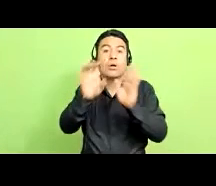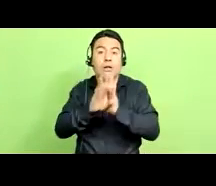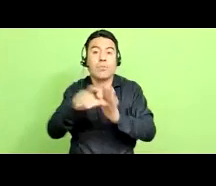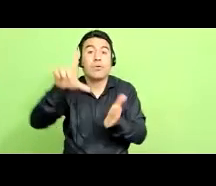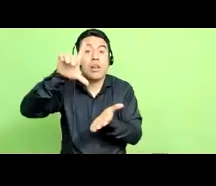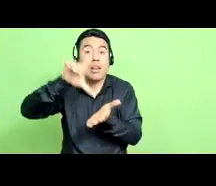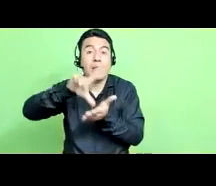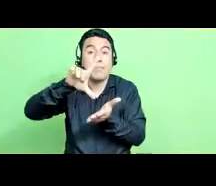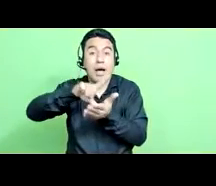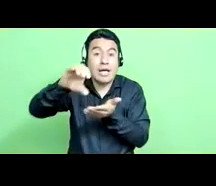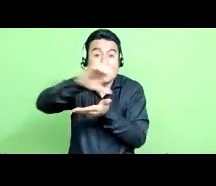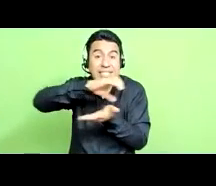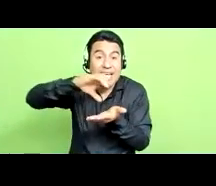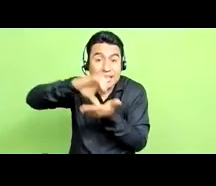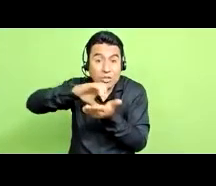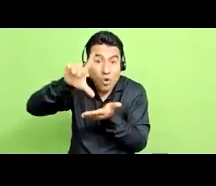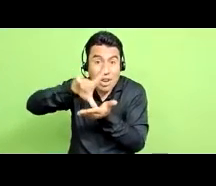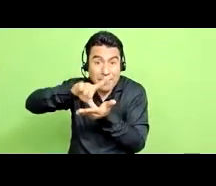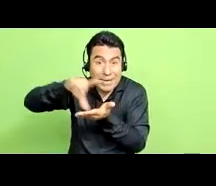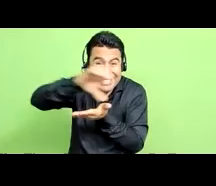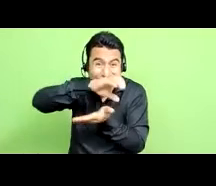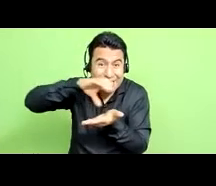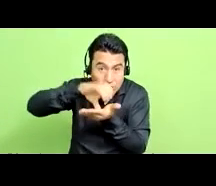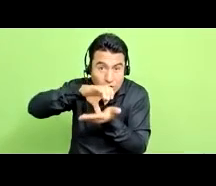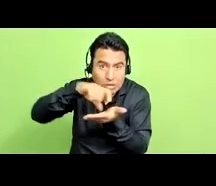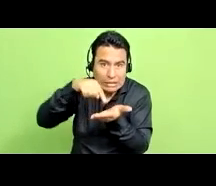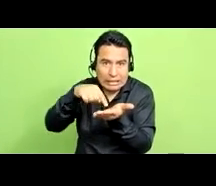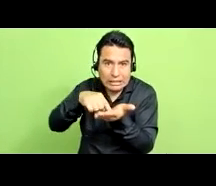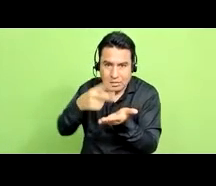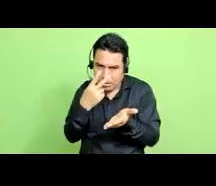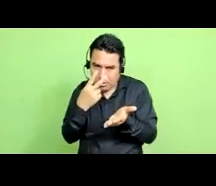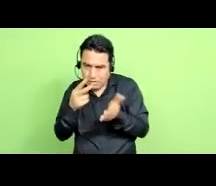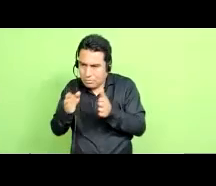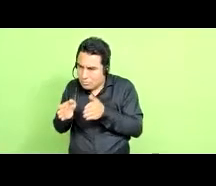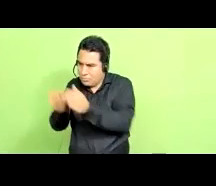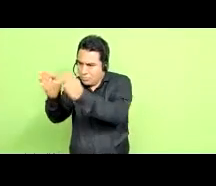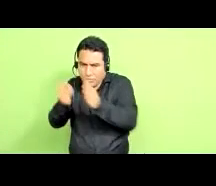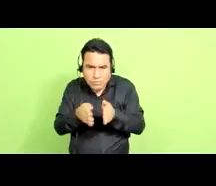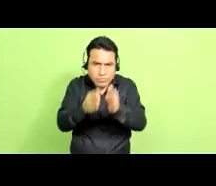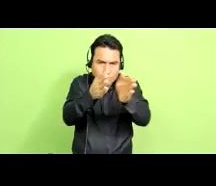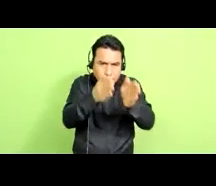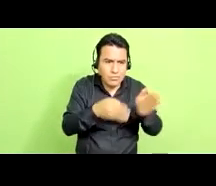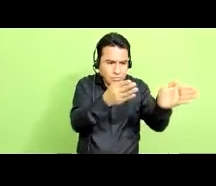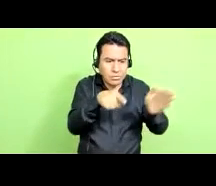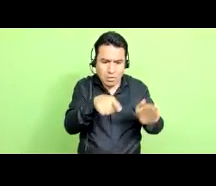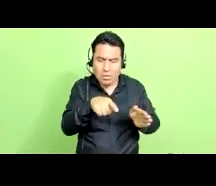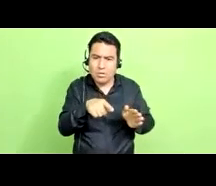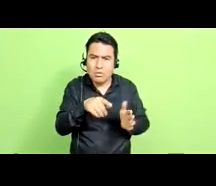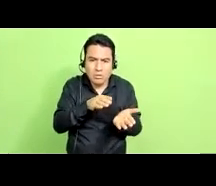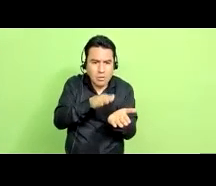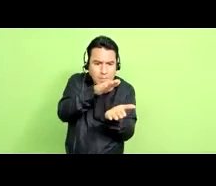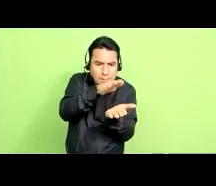acertado no lo estamos haciendo como una torre nieve